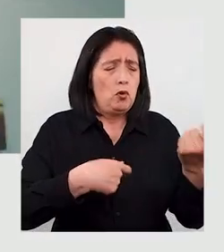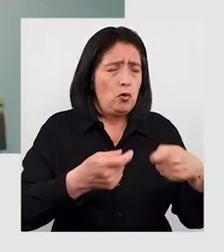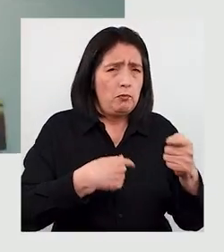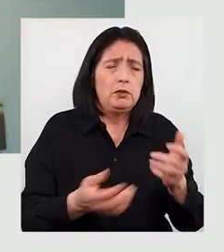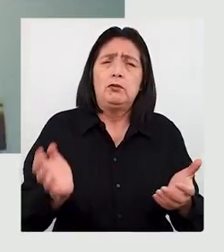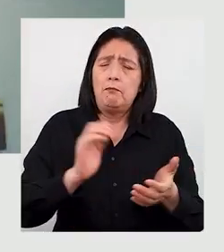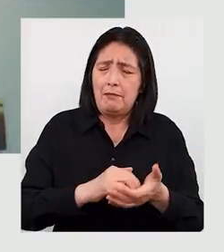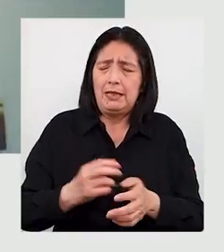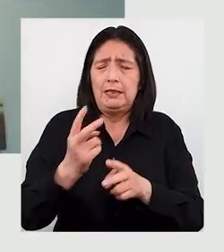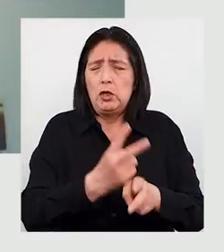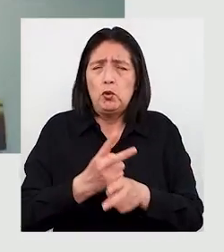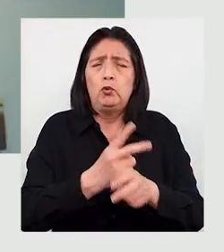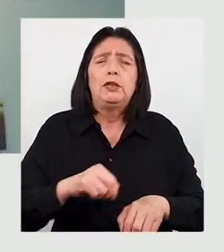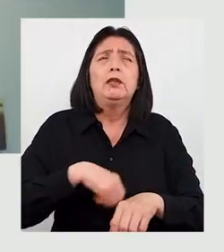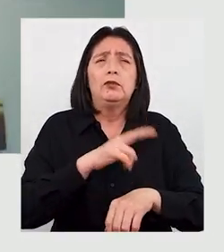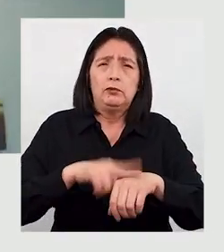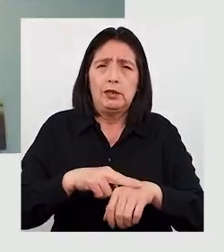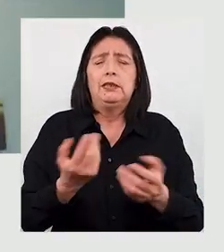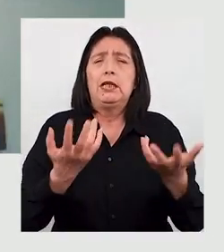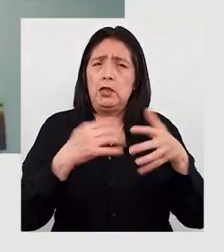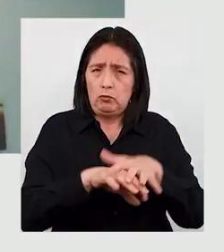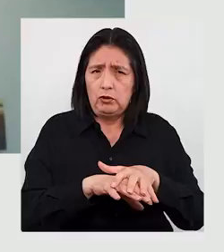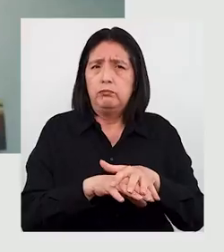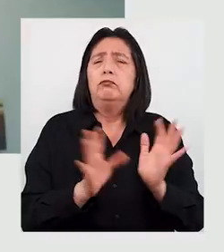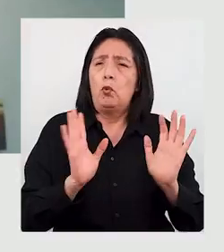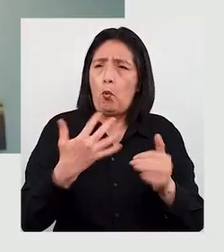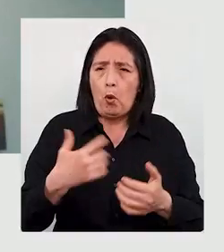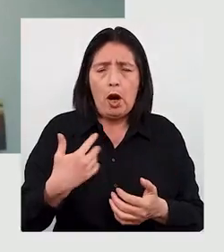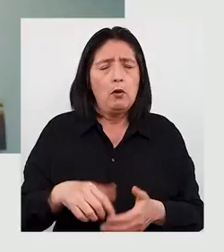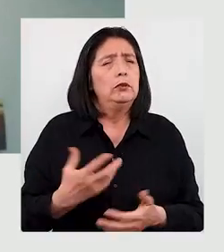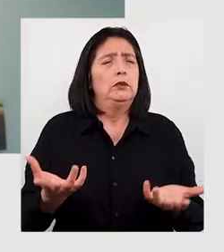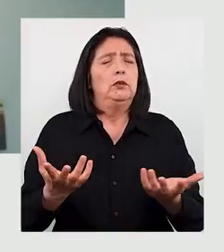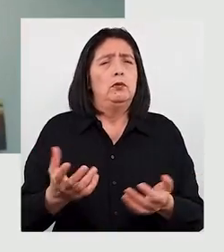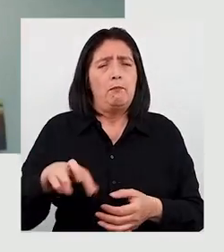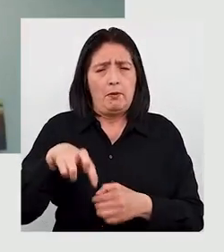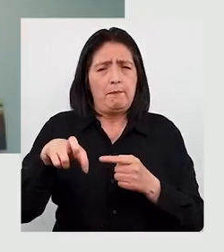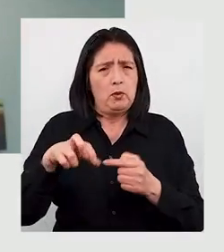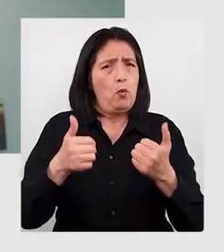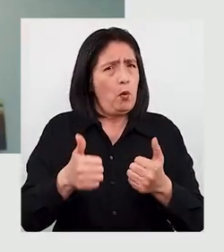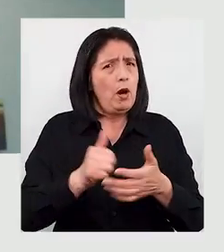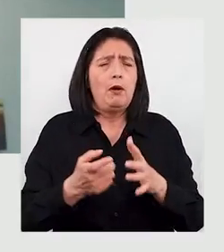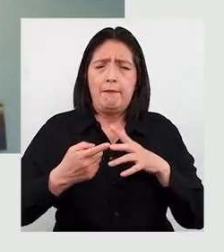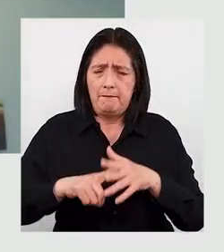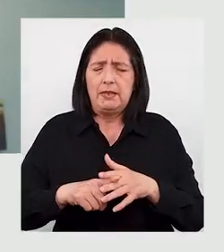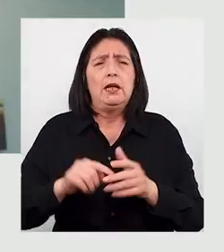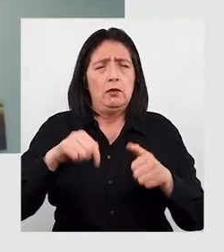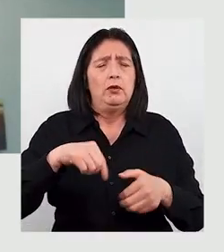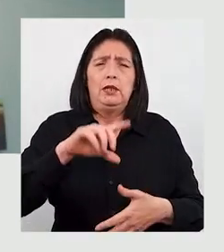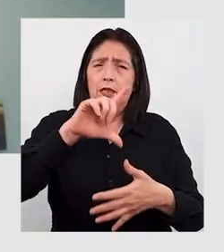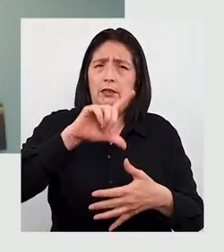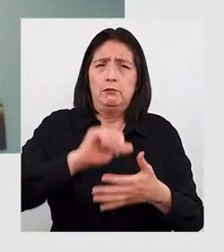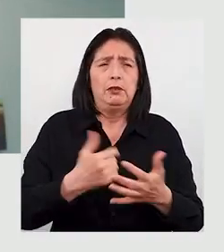comercio más sostenible e inclusivo. Ha sido una institución verdaderamente pionera en la